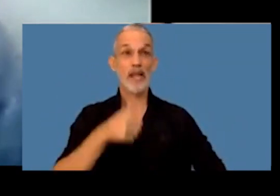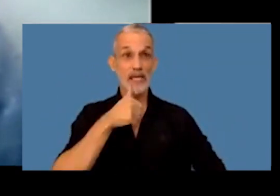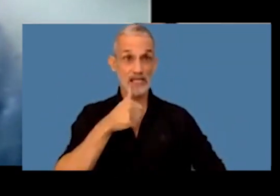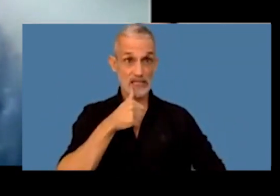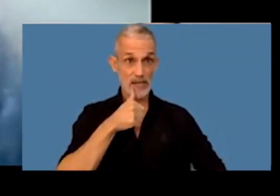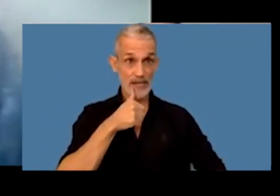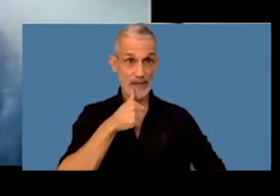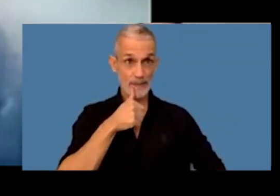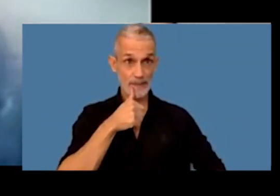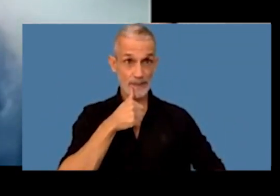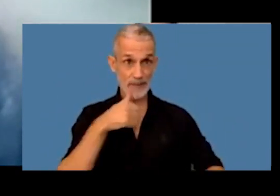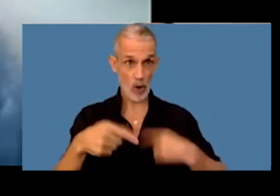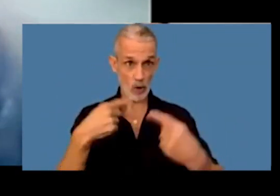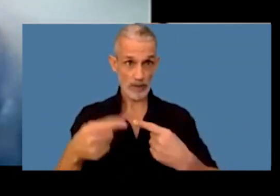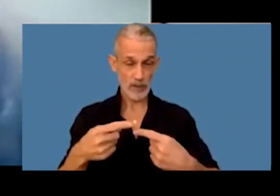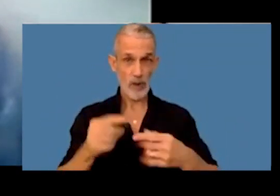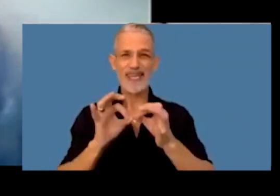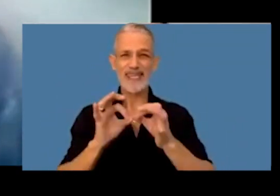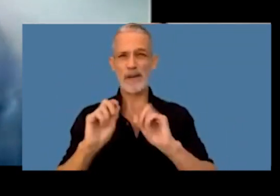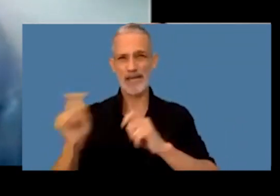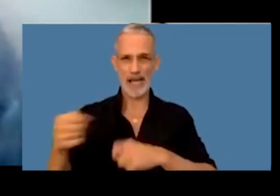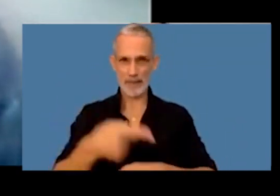Ustedes me dicen si se ve.